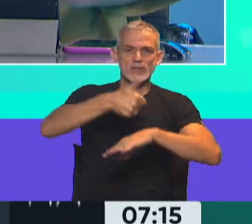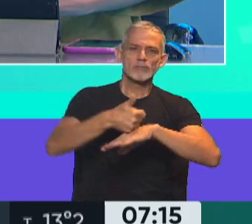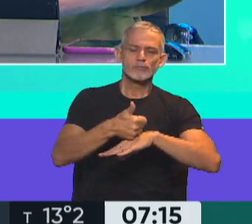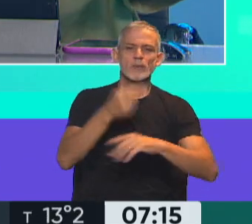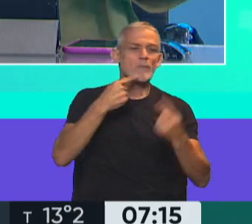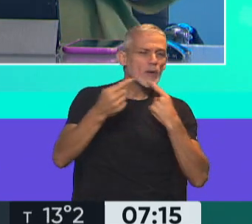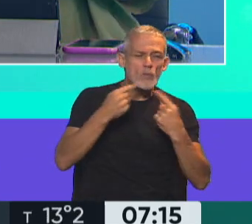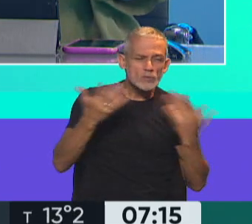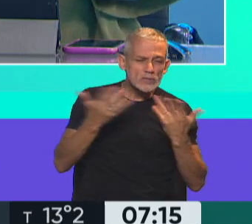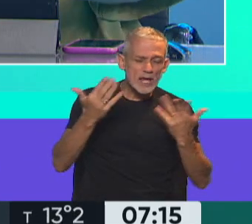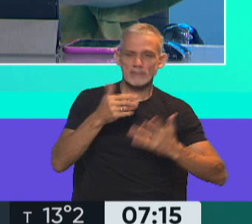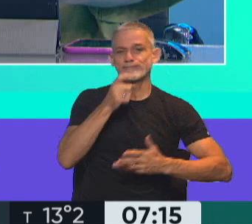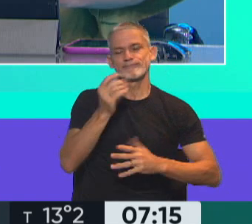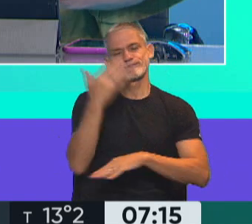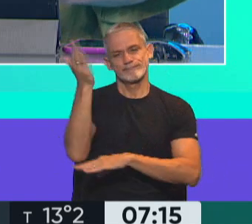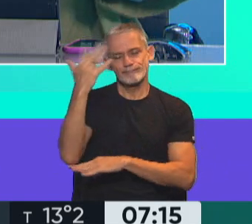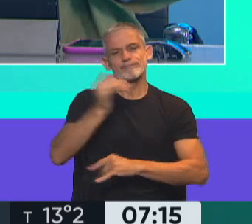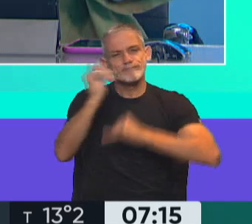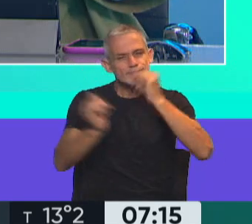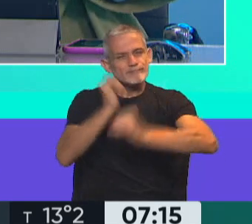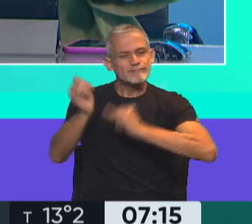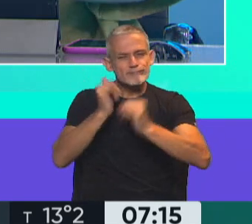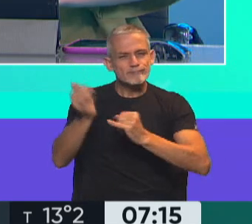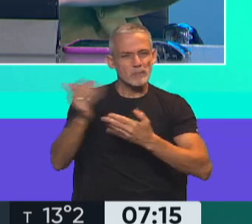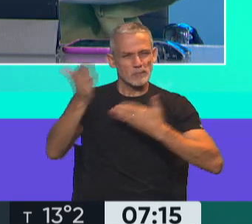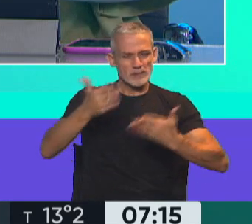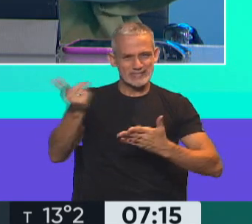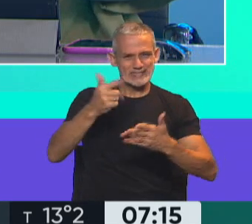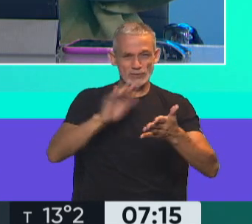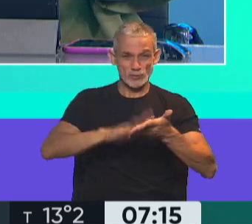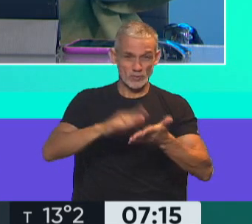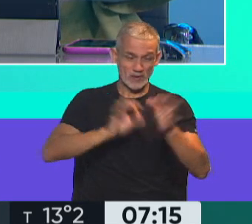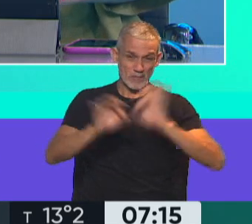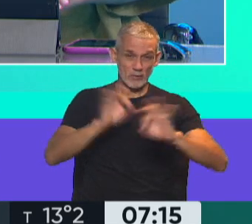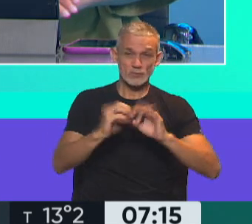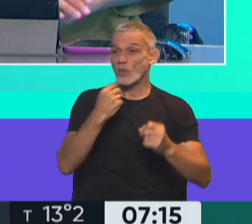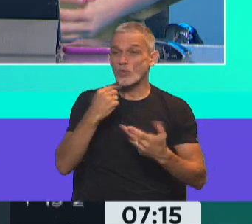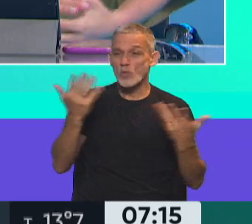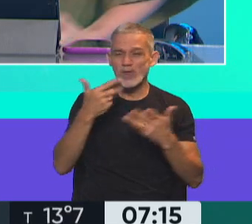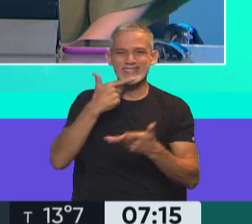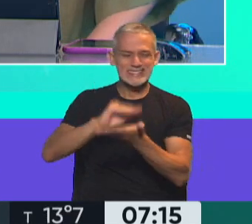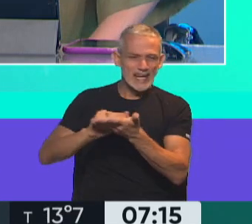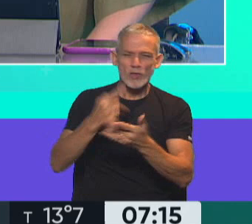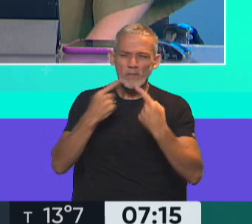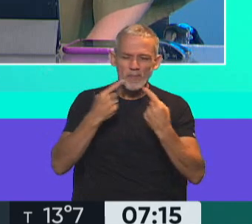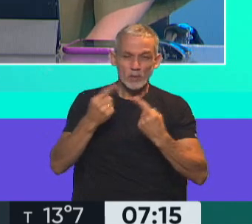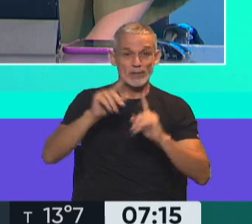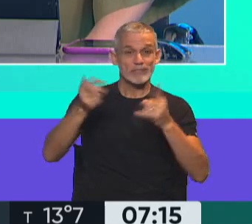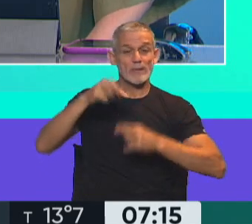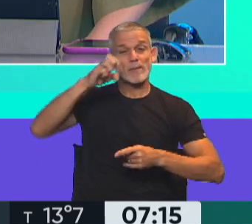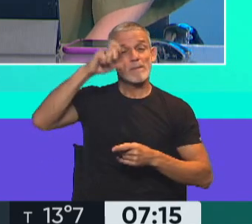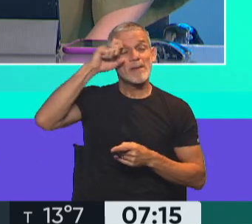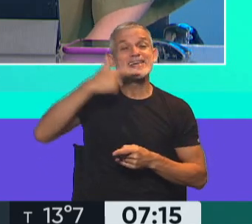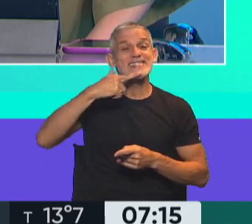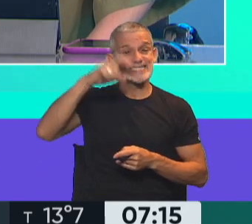contestando las preguntas, haciendo una presentación y después, bueno, contestando todas las dudas que surgen entre los legisladores. También Miguel Ángel Pese,